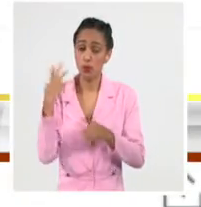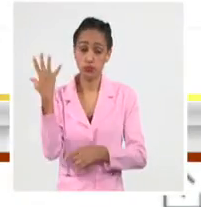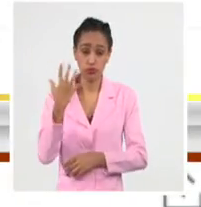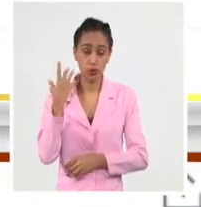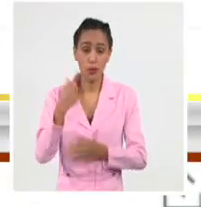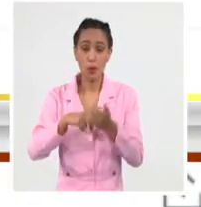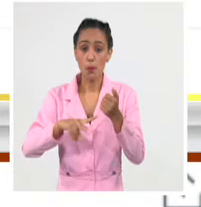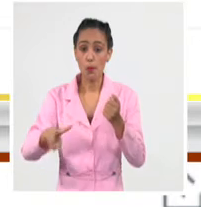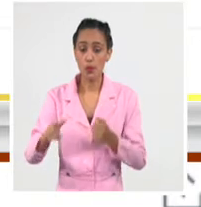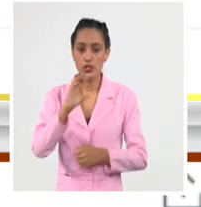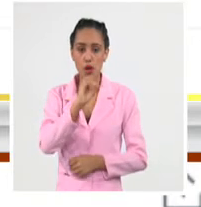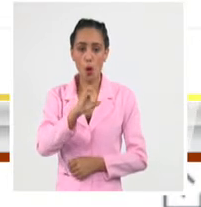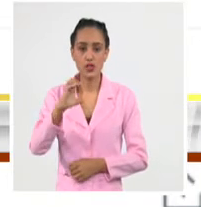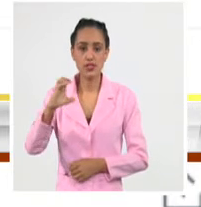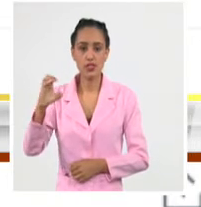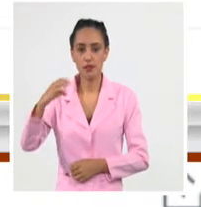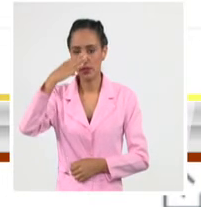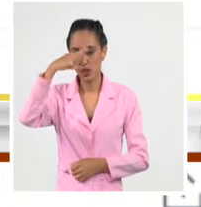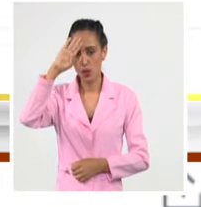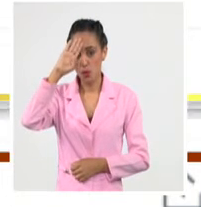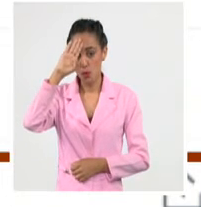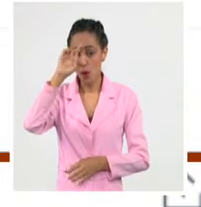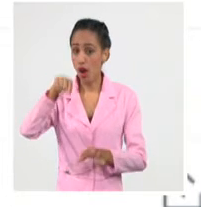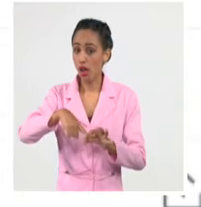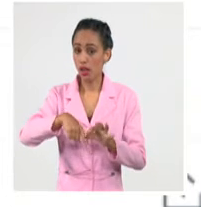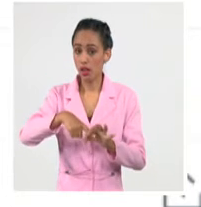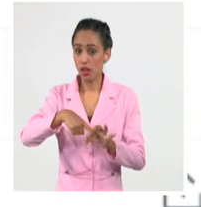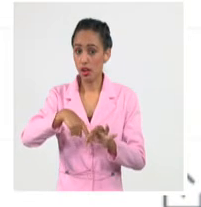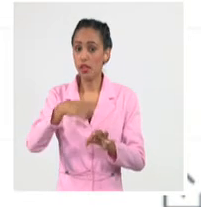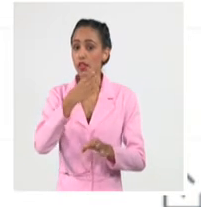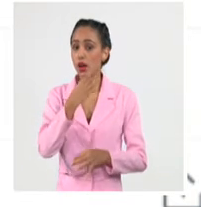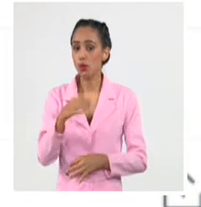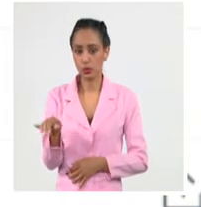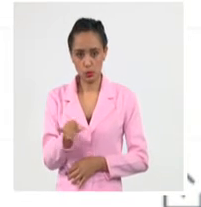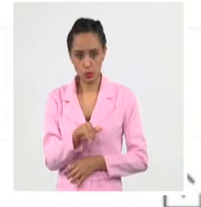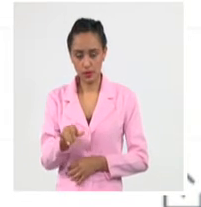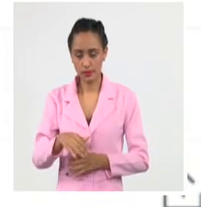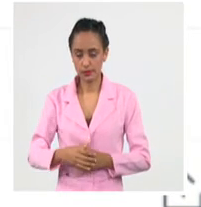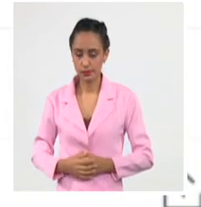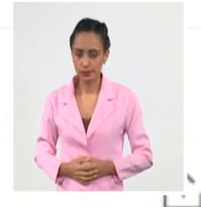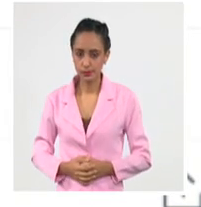las provincias del occidente de Cuba y el municipio especial Isla de la Juventud.